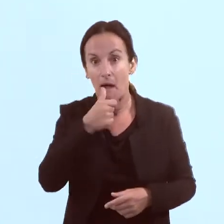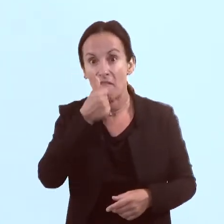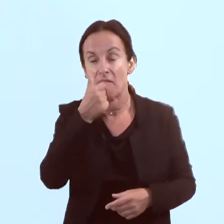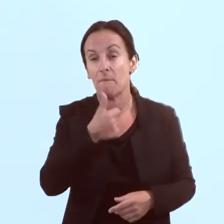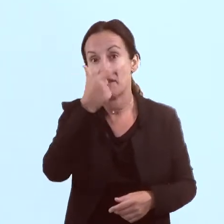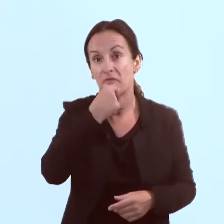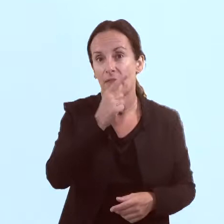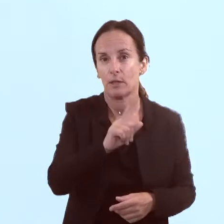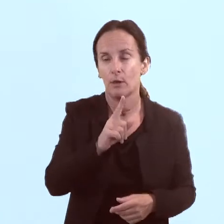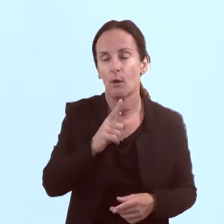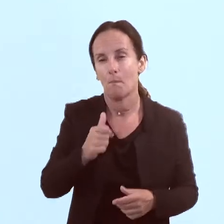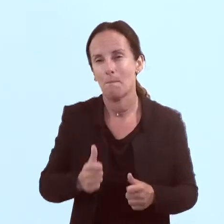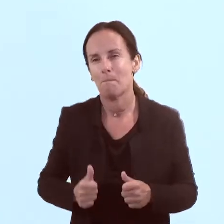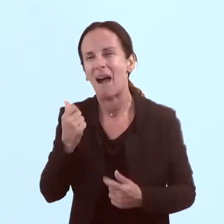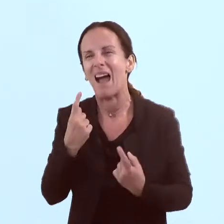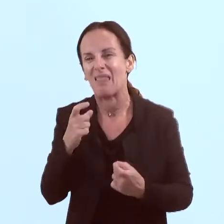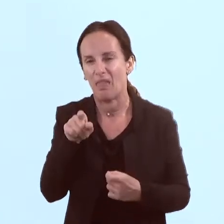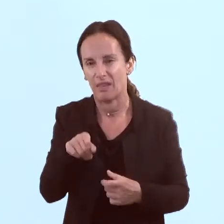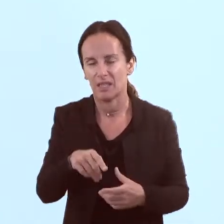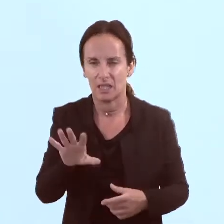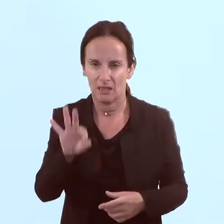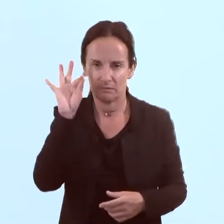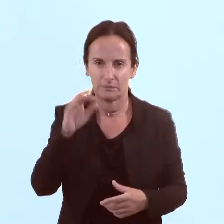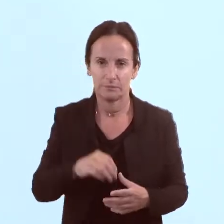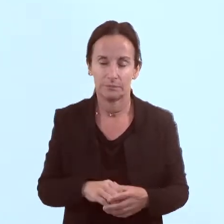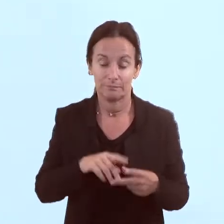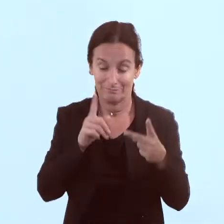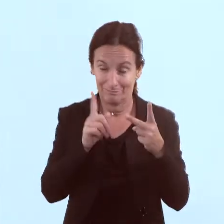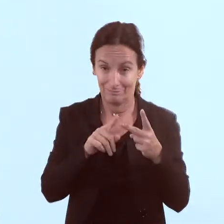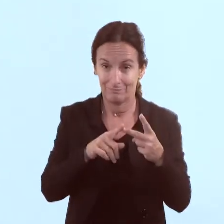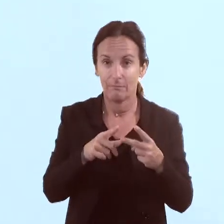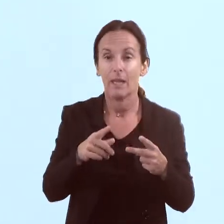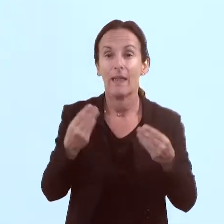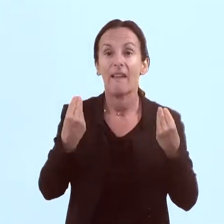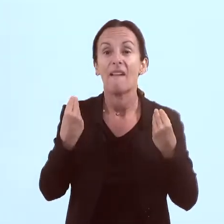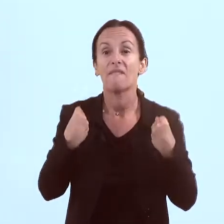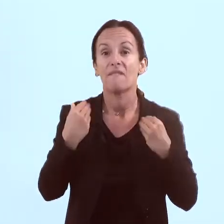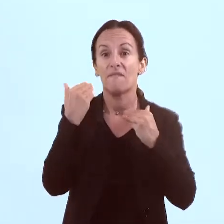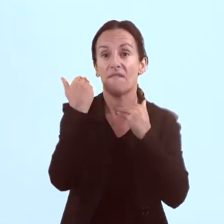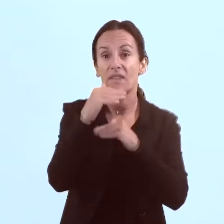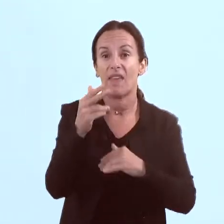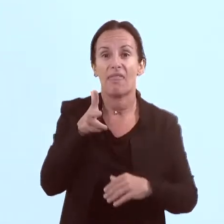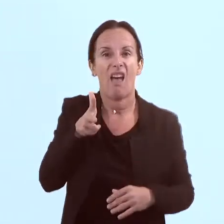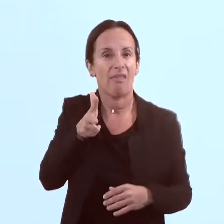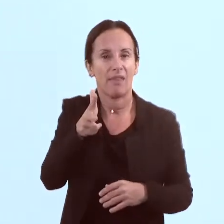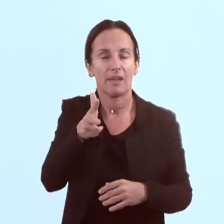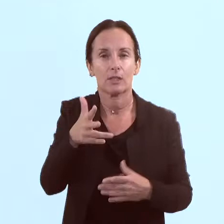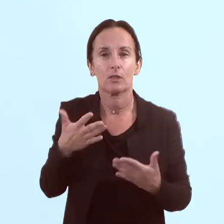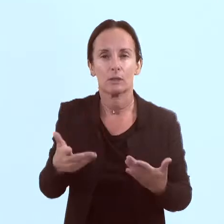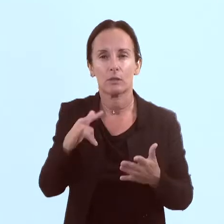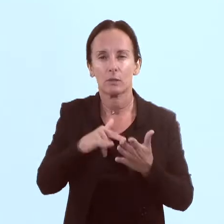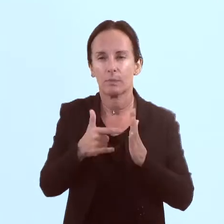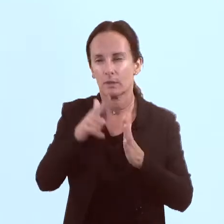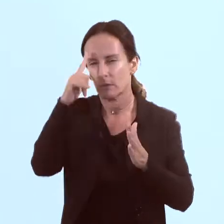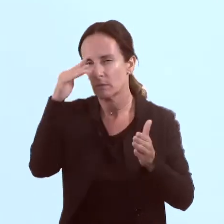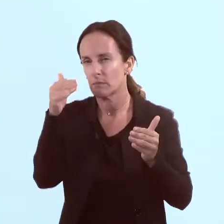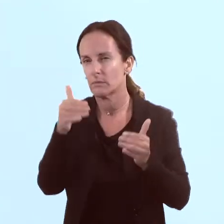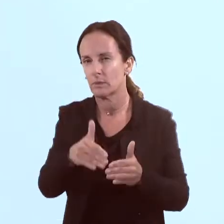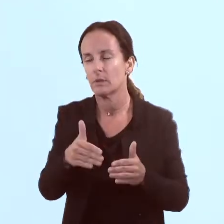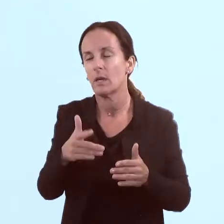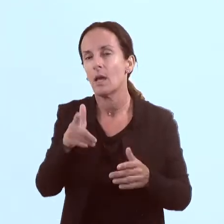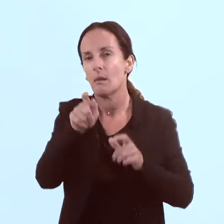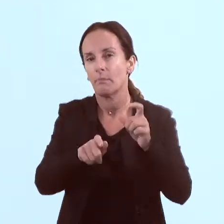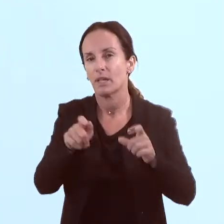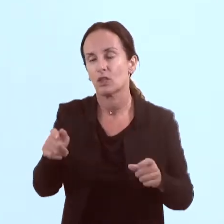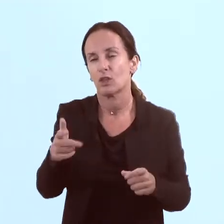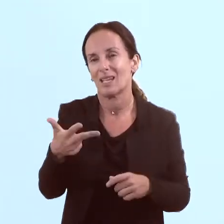a la vivienda, el proyecto está más focalizado, pues como os decía antes, en personas que llevan menos de 3 meses en situación